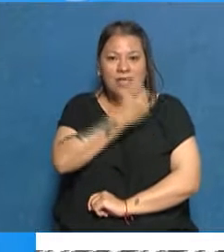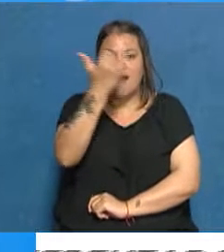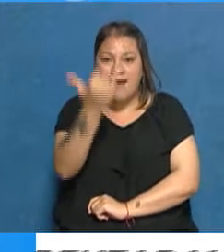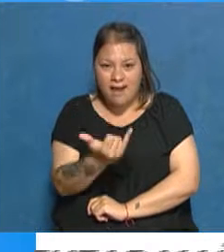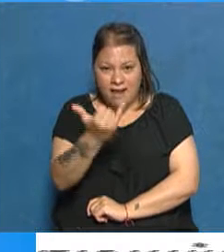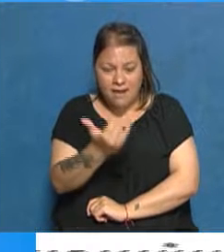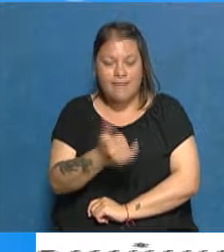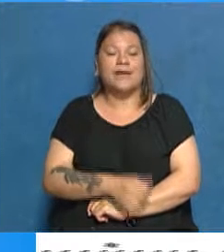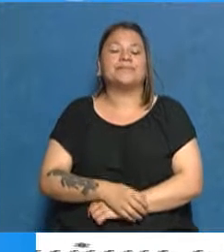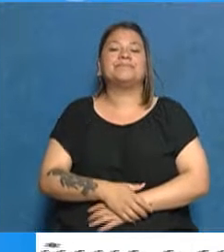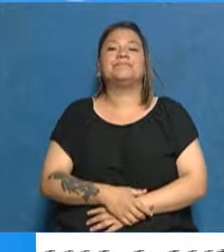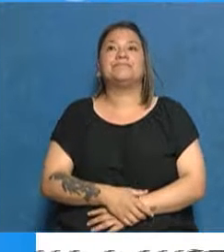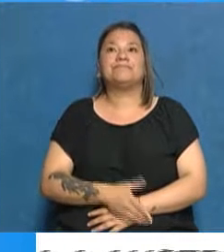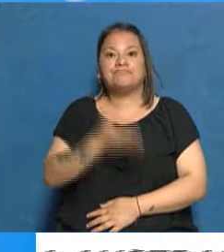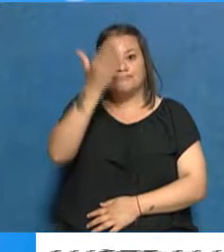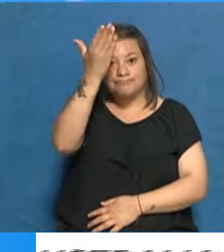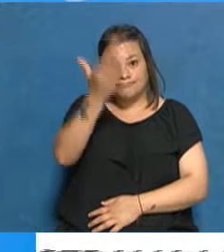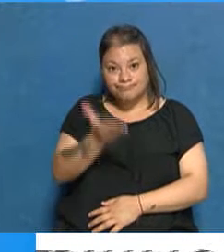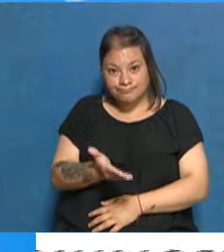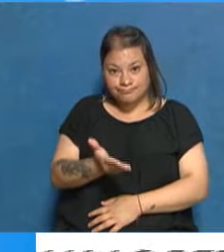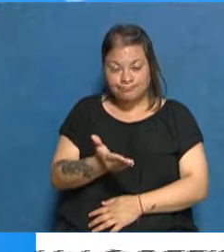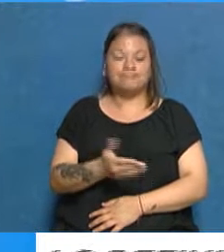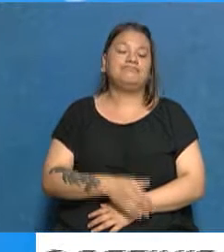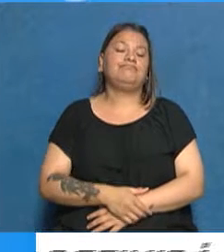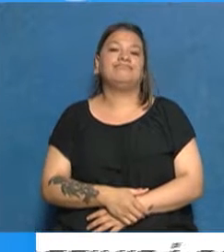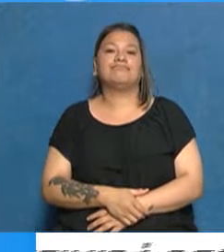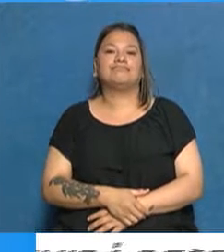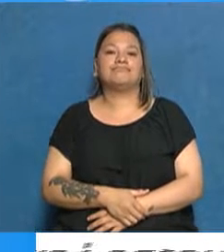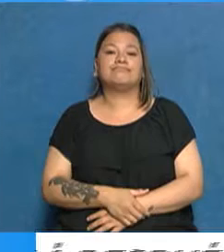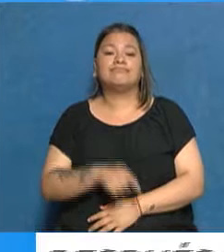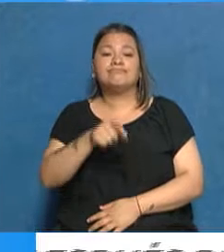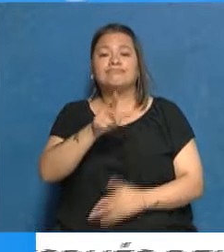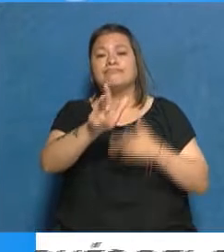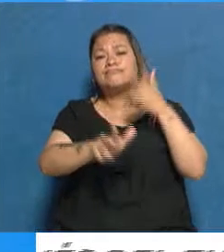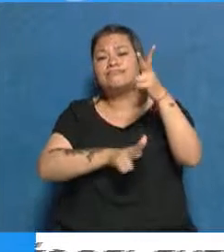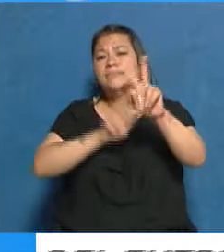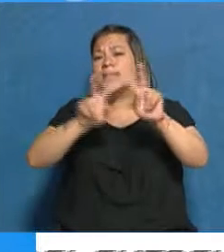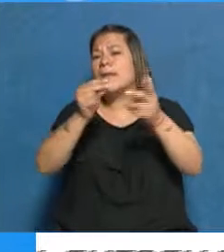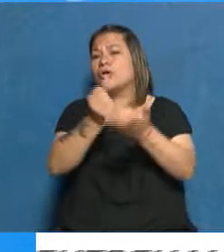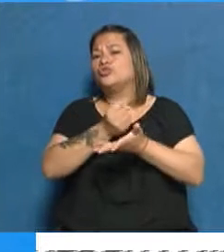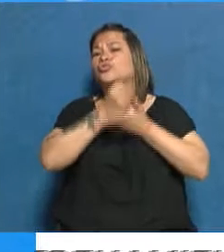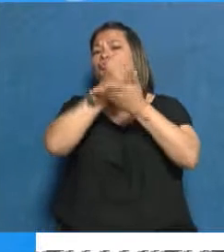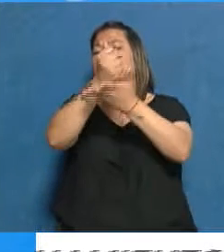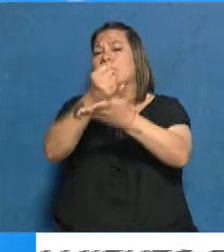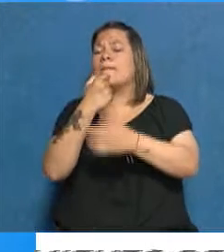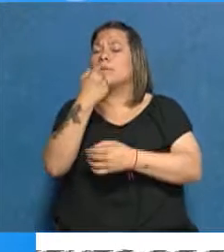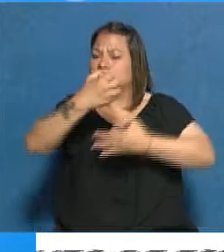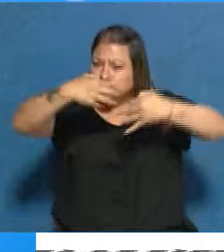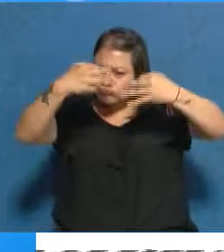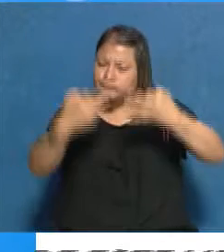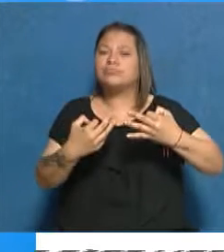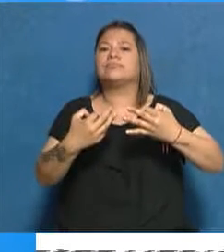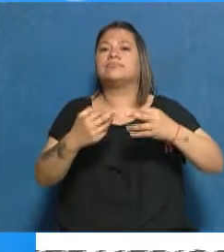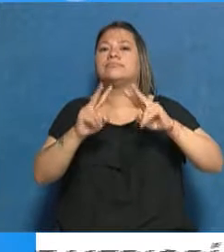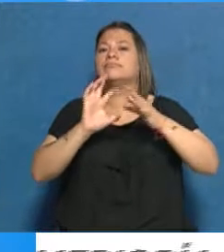los propios voceros del gobierno. Es esta persona que tenemos aquí en pantalla. Habló sobre el tema de los subsidios, porque hubo una pregunta concreta respecto